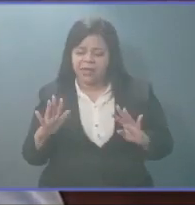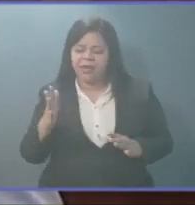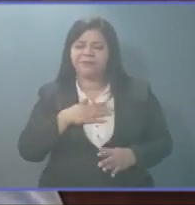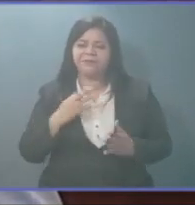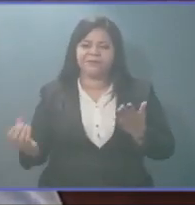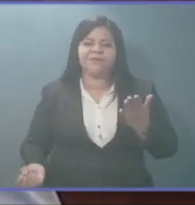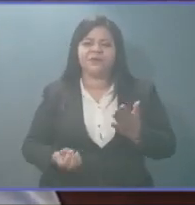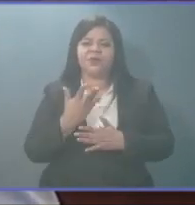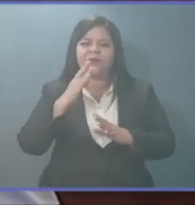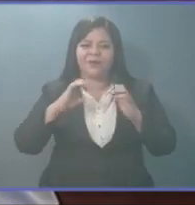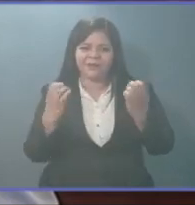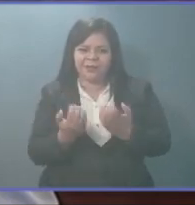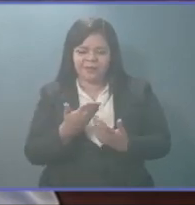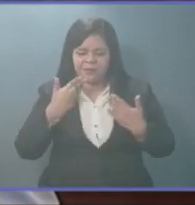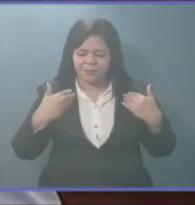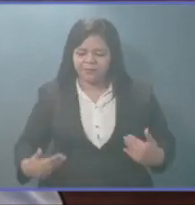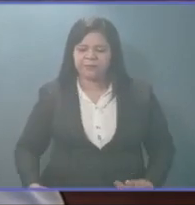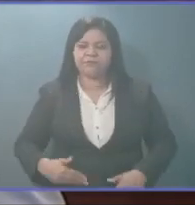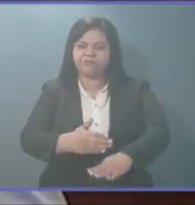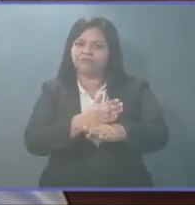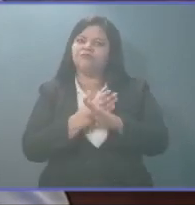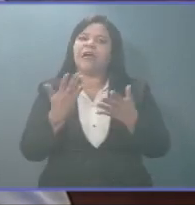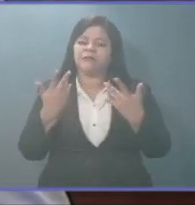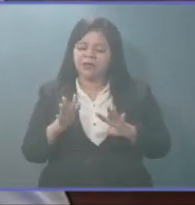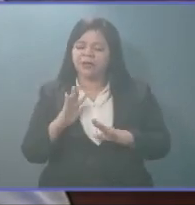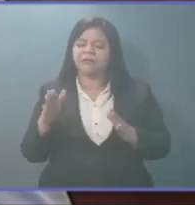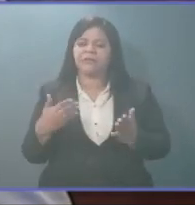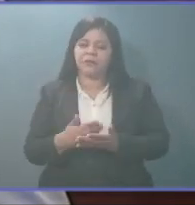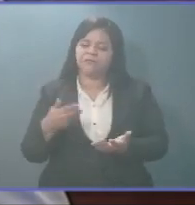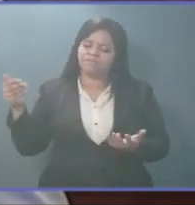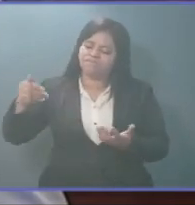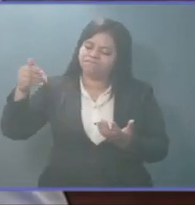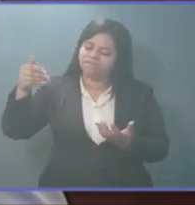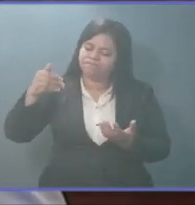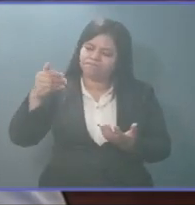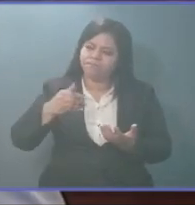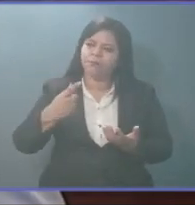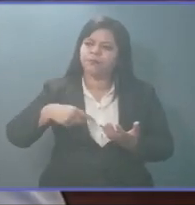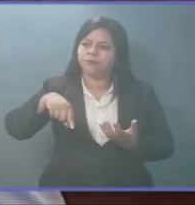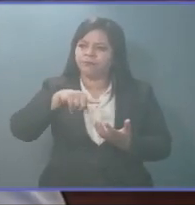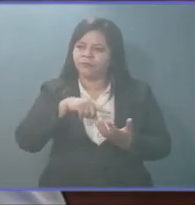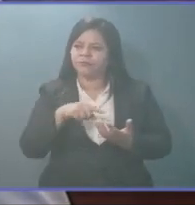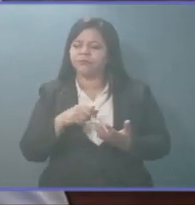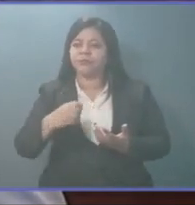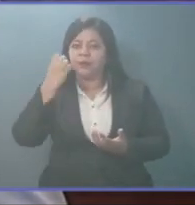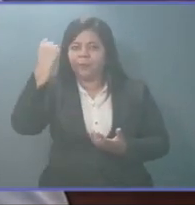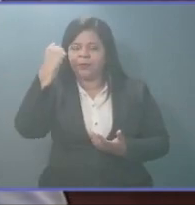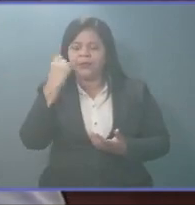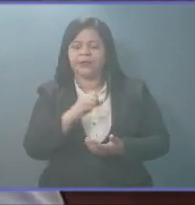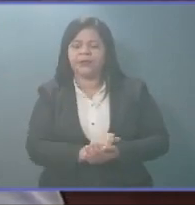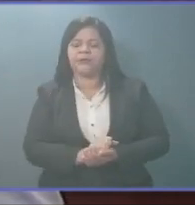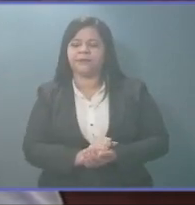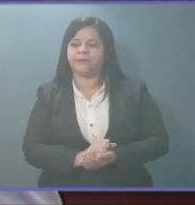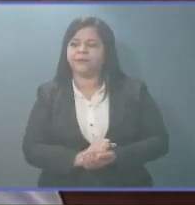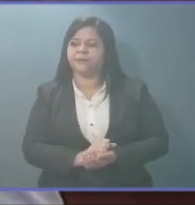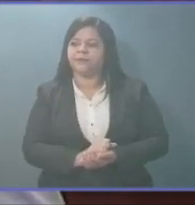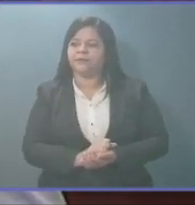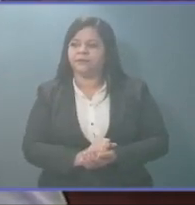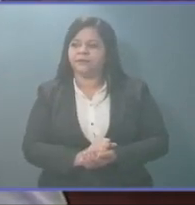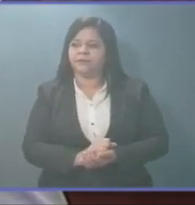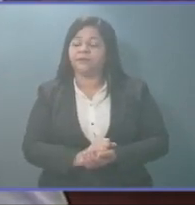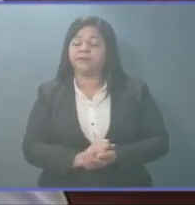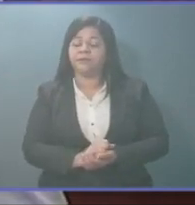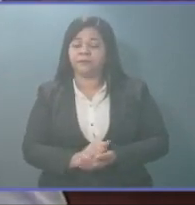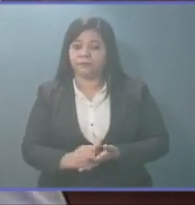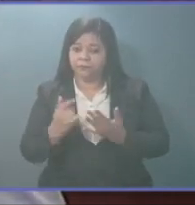hay capacitación constante y damos formación especializada para estas invaluables personas. Es